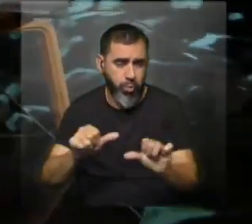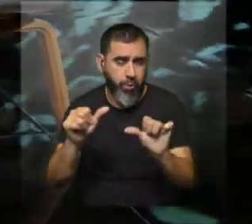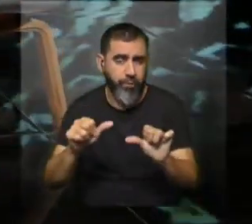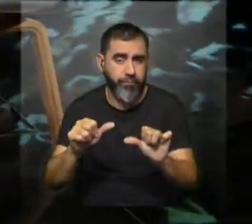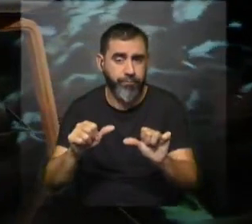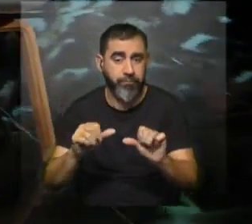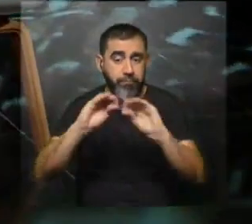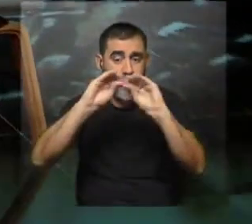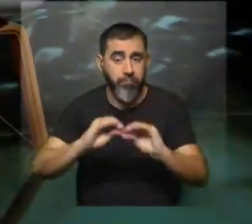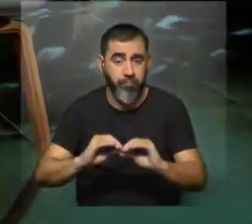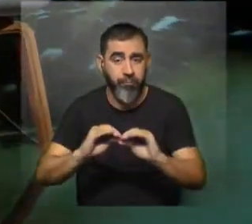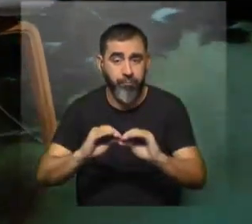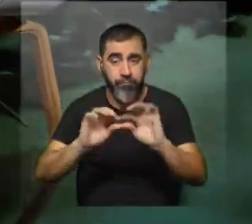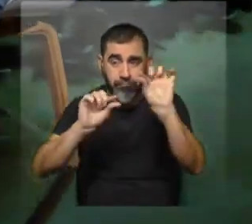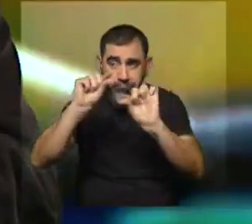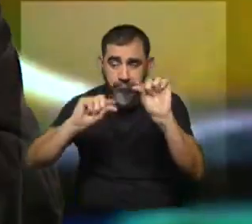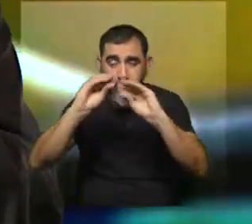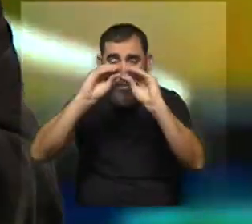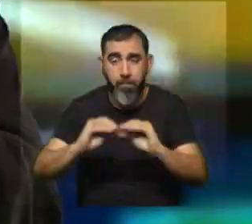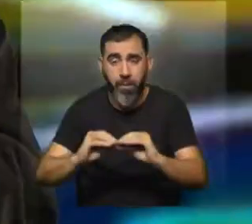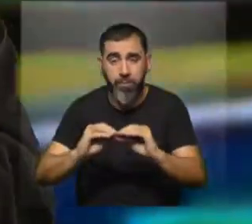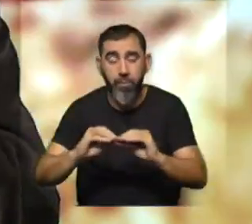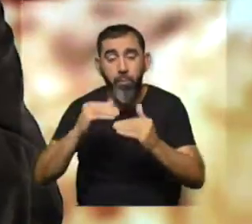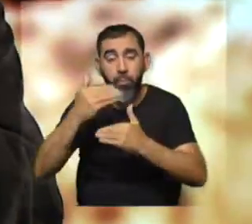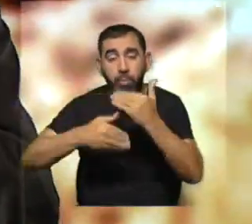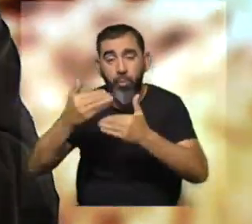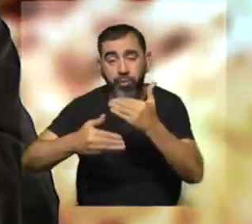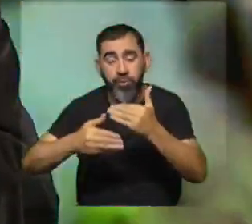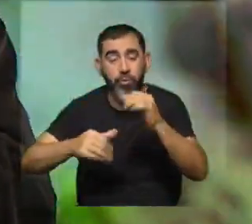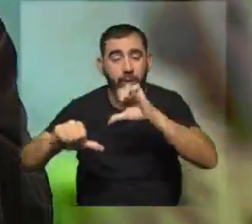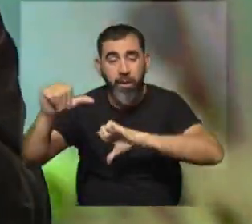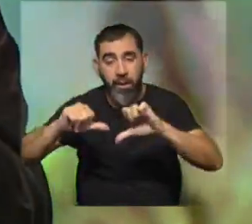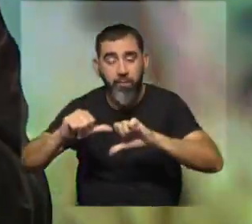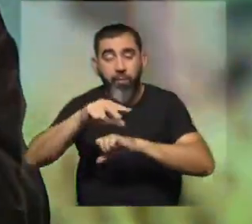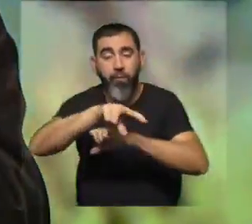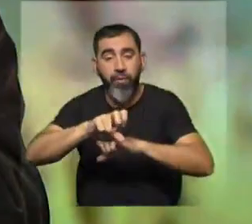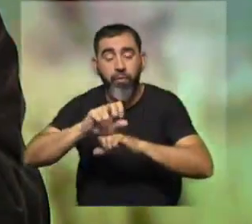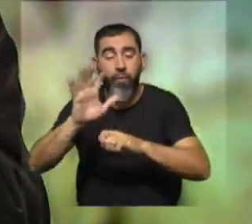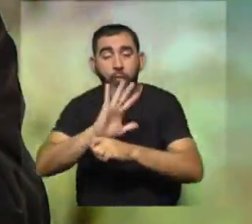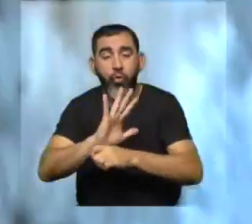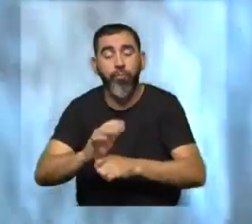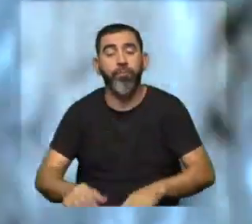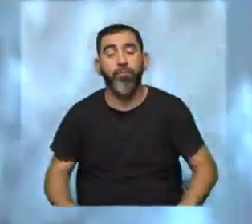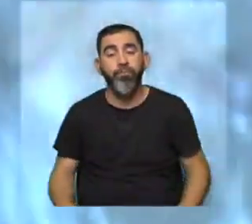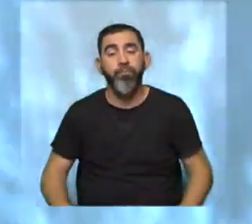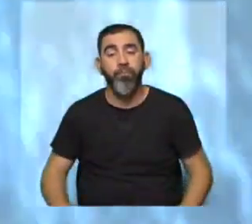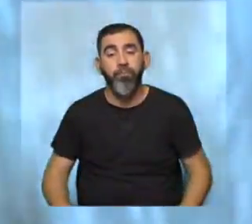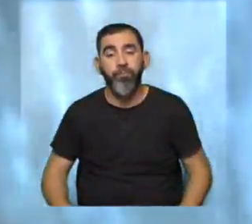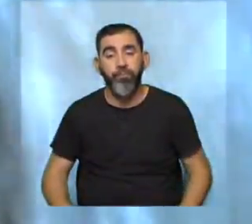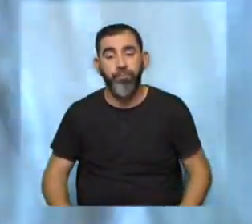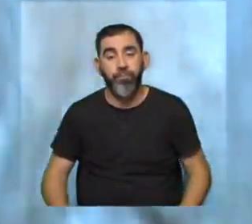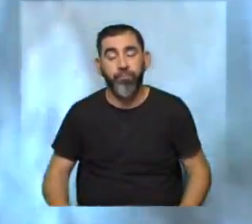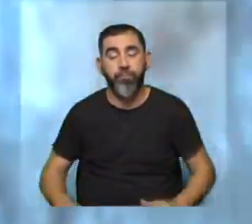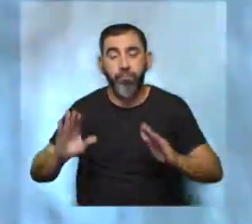representan matemáticamente, con ecuaciones matemáticas, todos los procesos físicos, químicos y biológicos del clima. Claramente es un